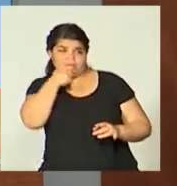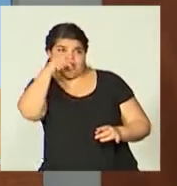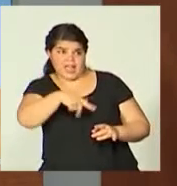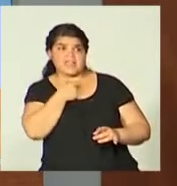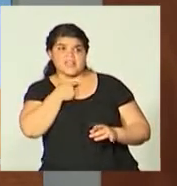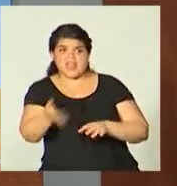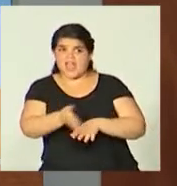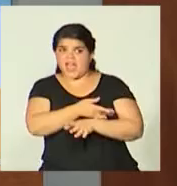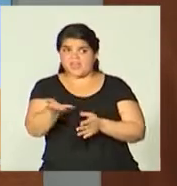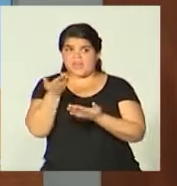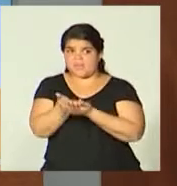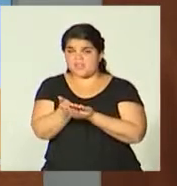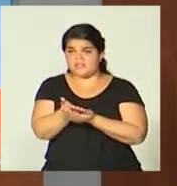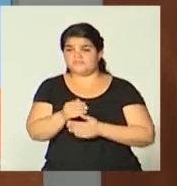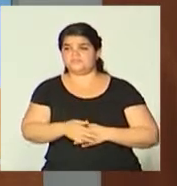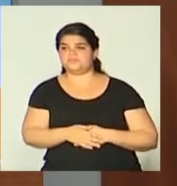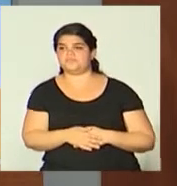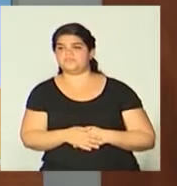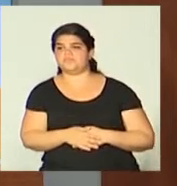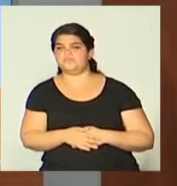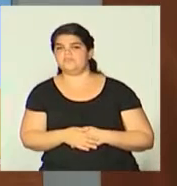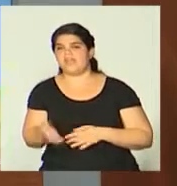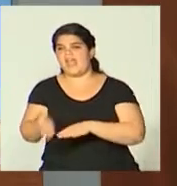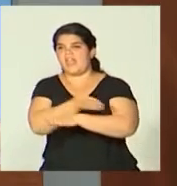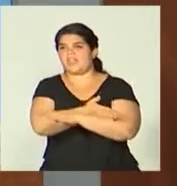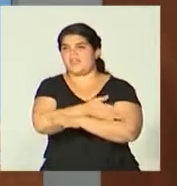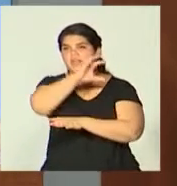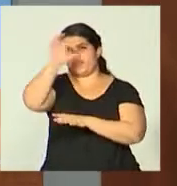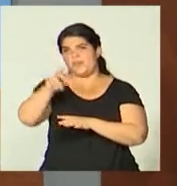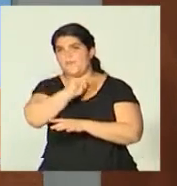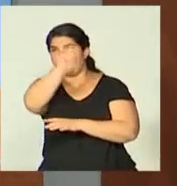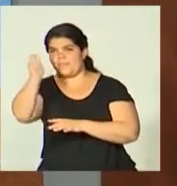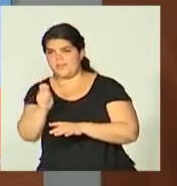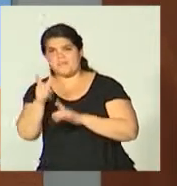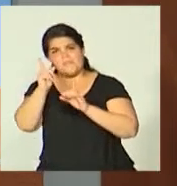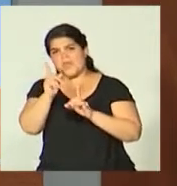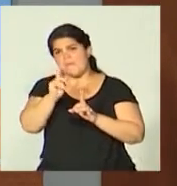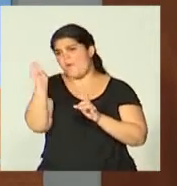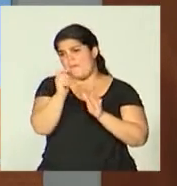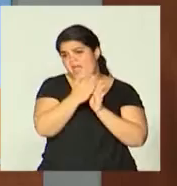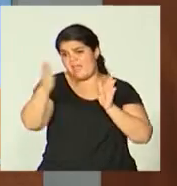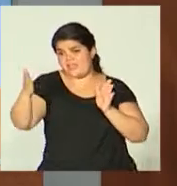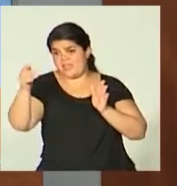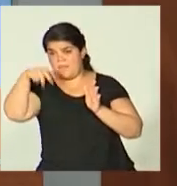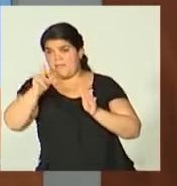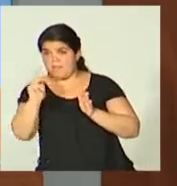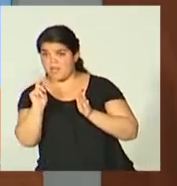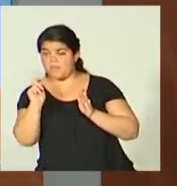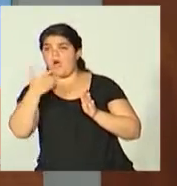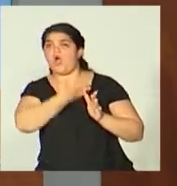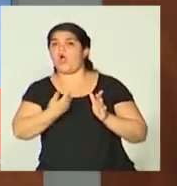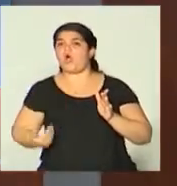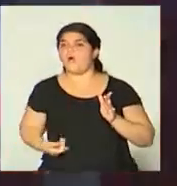Los adelantos de coparticipación se devuelven en el mismo mes. Es plata que el gobierno te presta, que